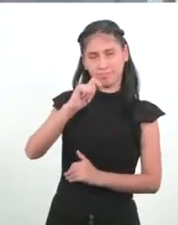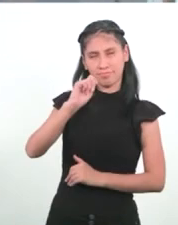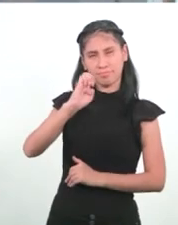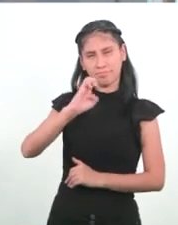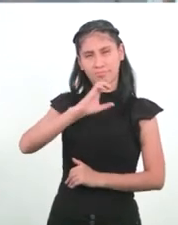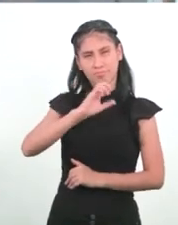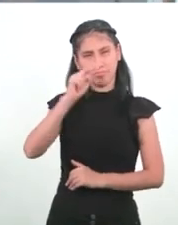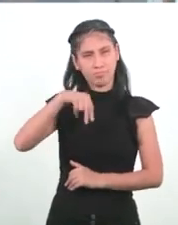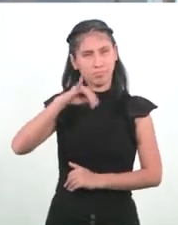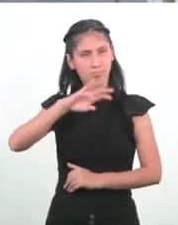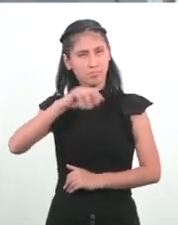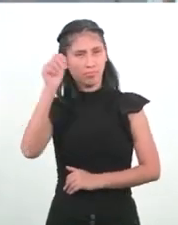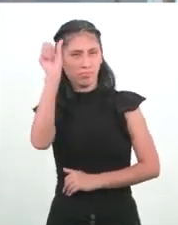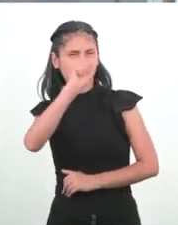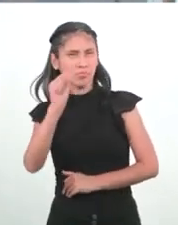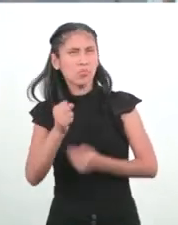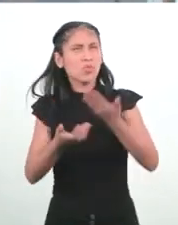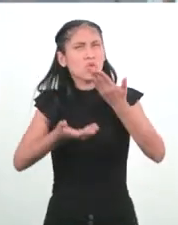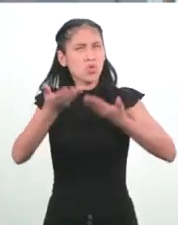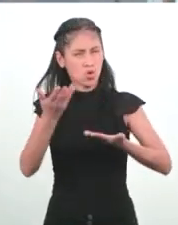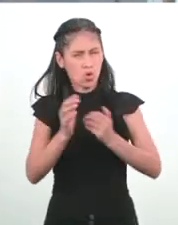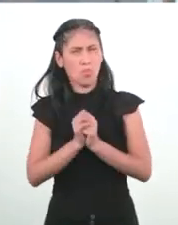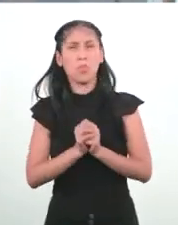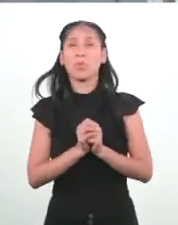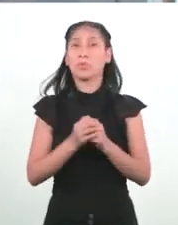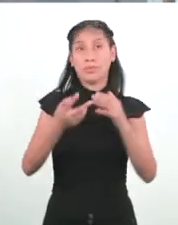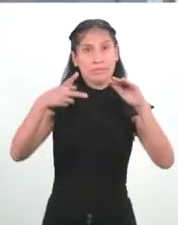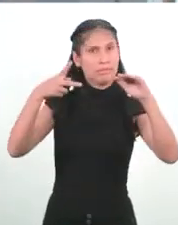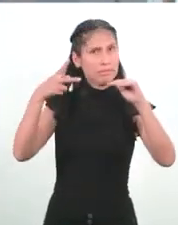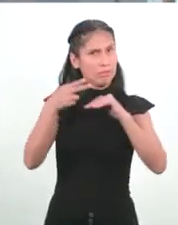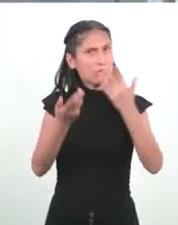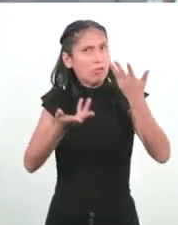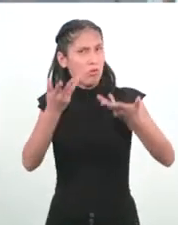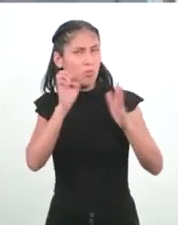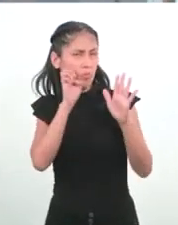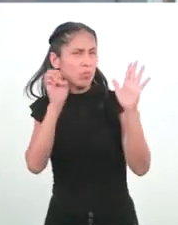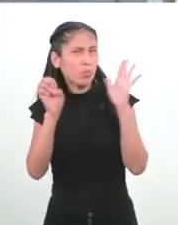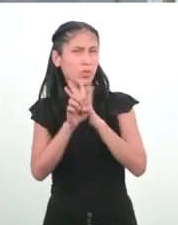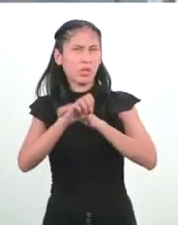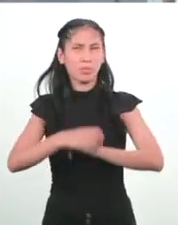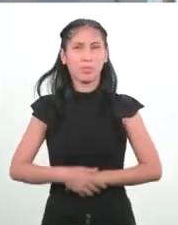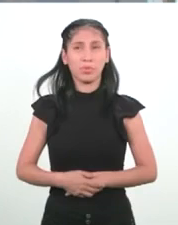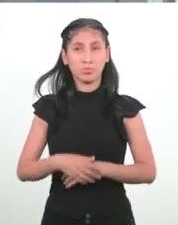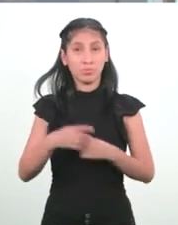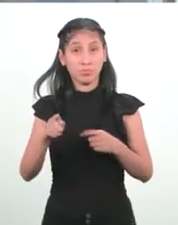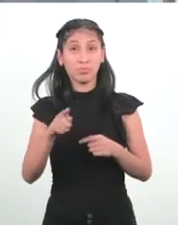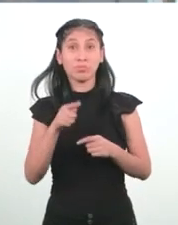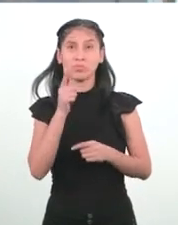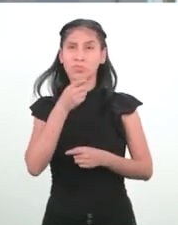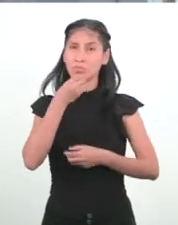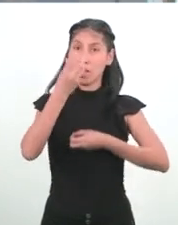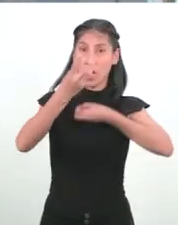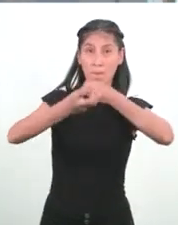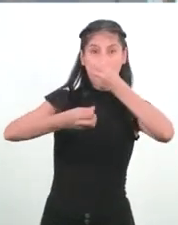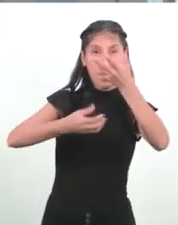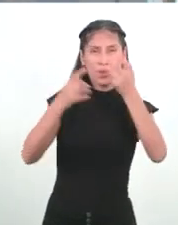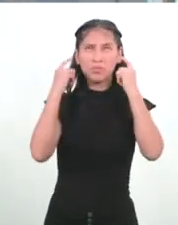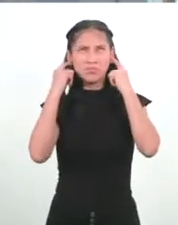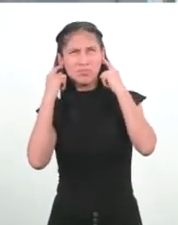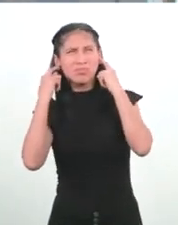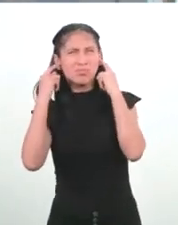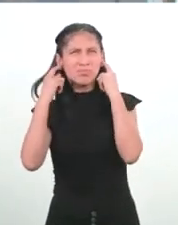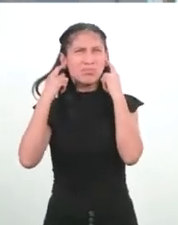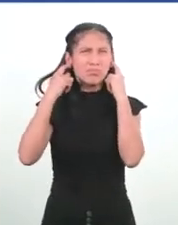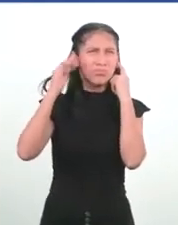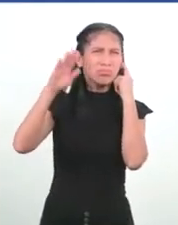producen por la interrupción del mensaje en el canal empleado. Como, por ejemplo... ¿Gugliana? ¿Estás